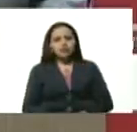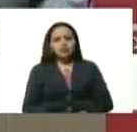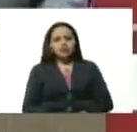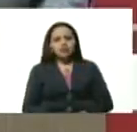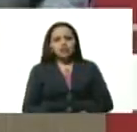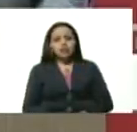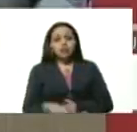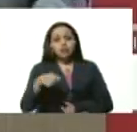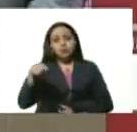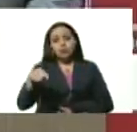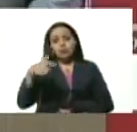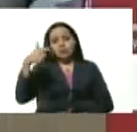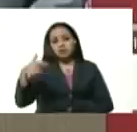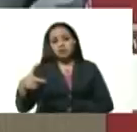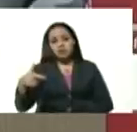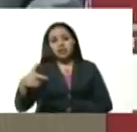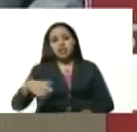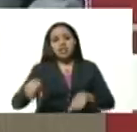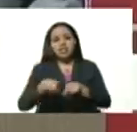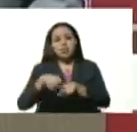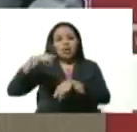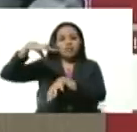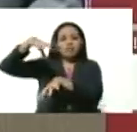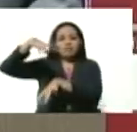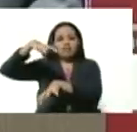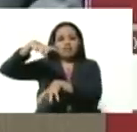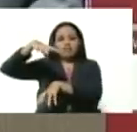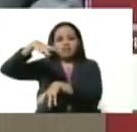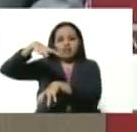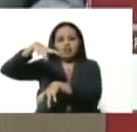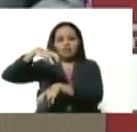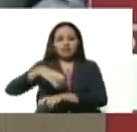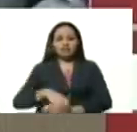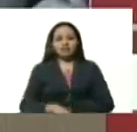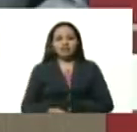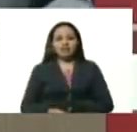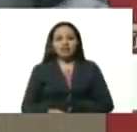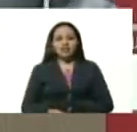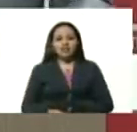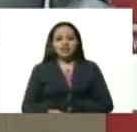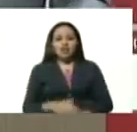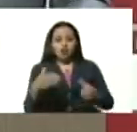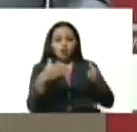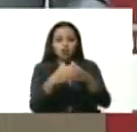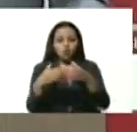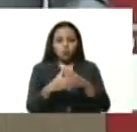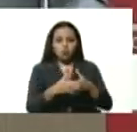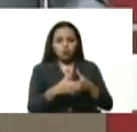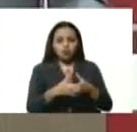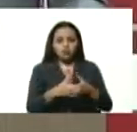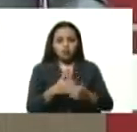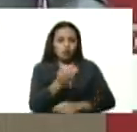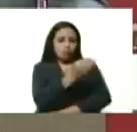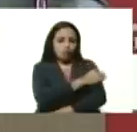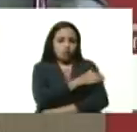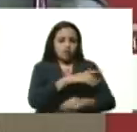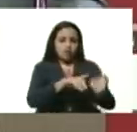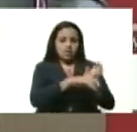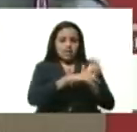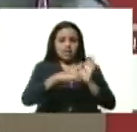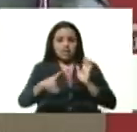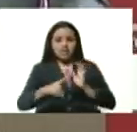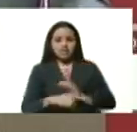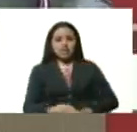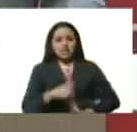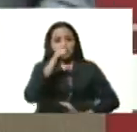un instrumento de los factores de más ultraderecha de la administración de